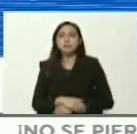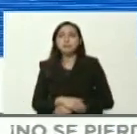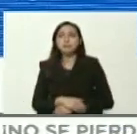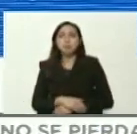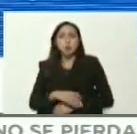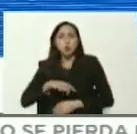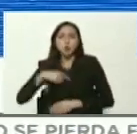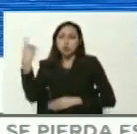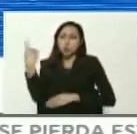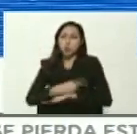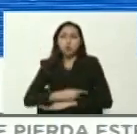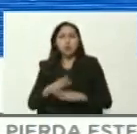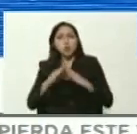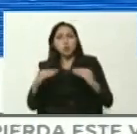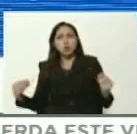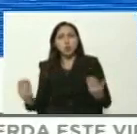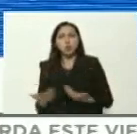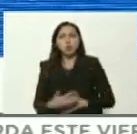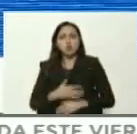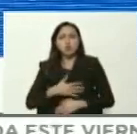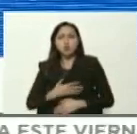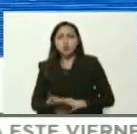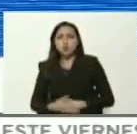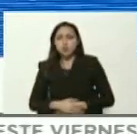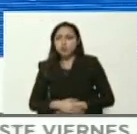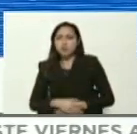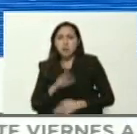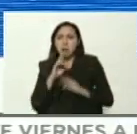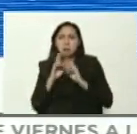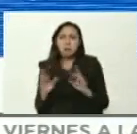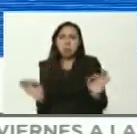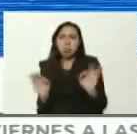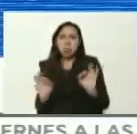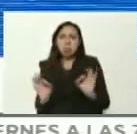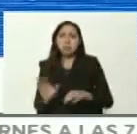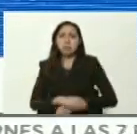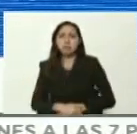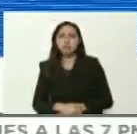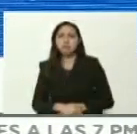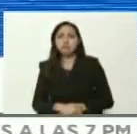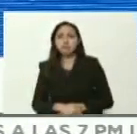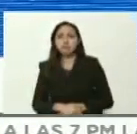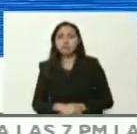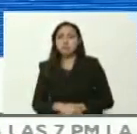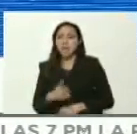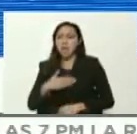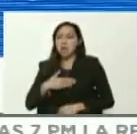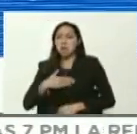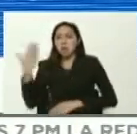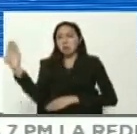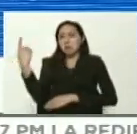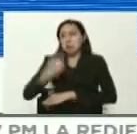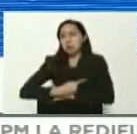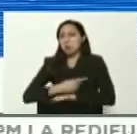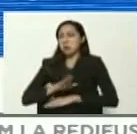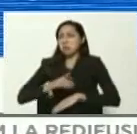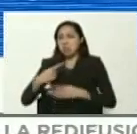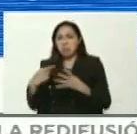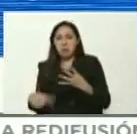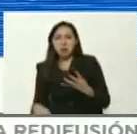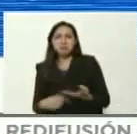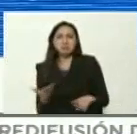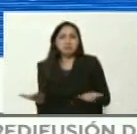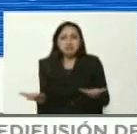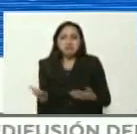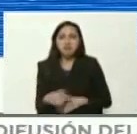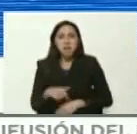todo. Yo ni respondo. Por ahí me acusan de esto y de aquello, que